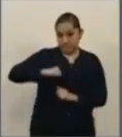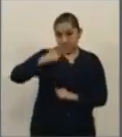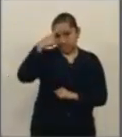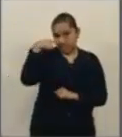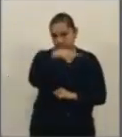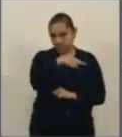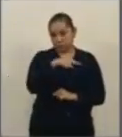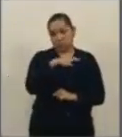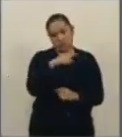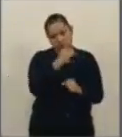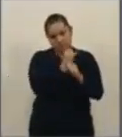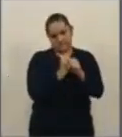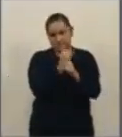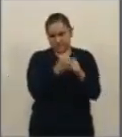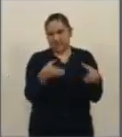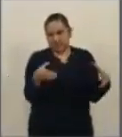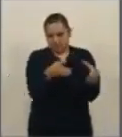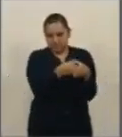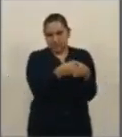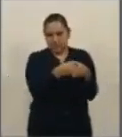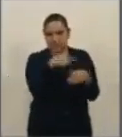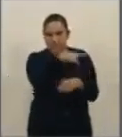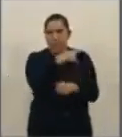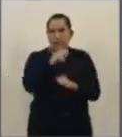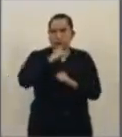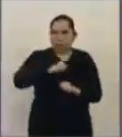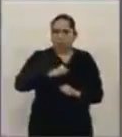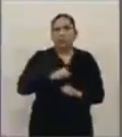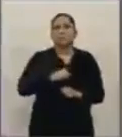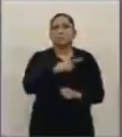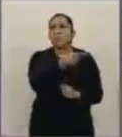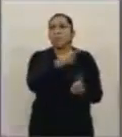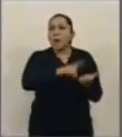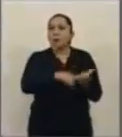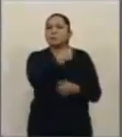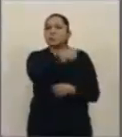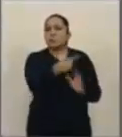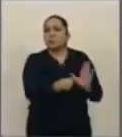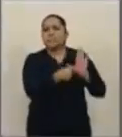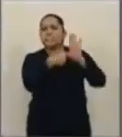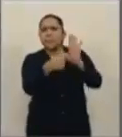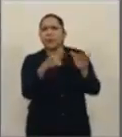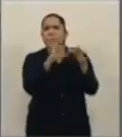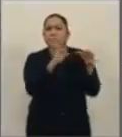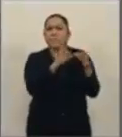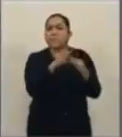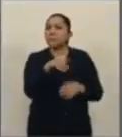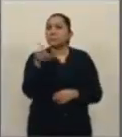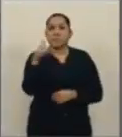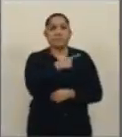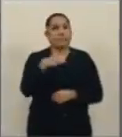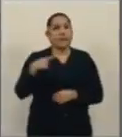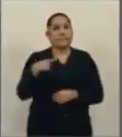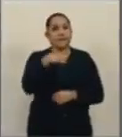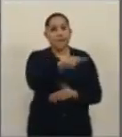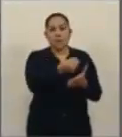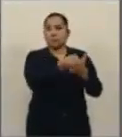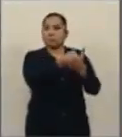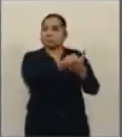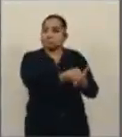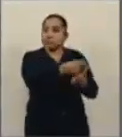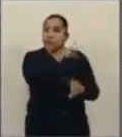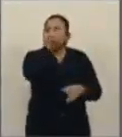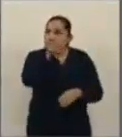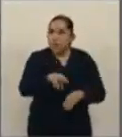de Investigación Criminal fue repetidamente amenazado y obligado a renunciar sin permitirle dar a conocer